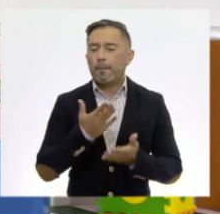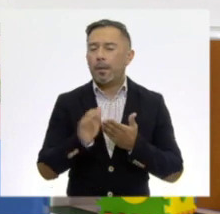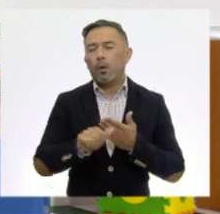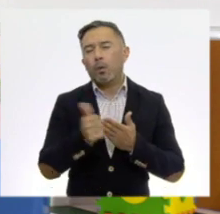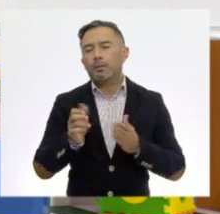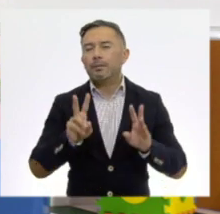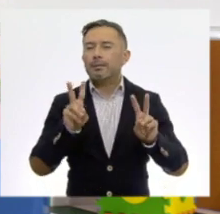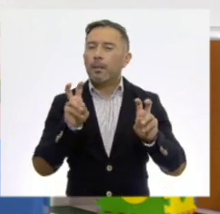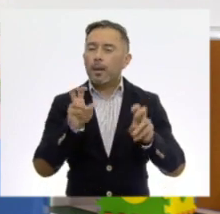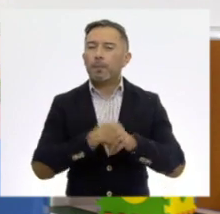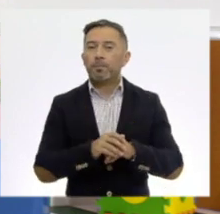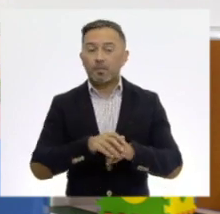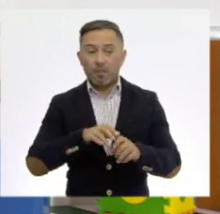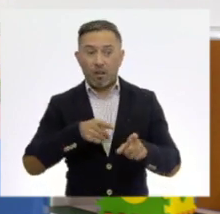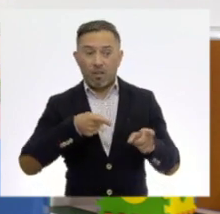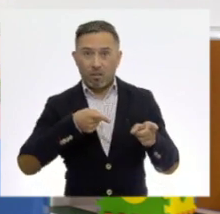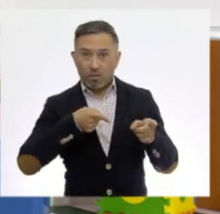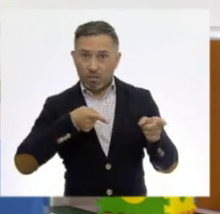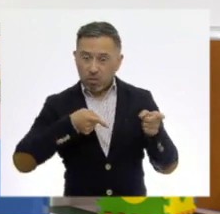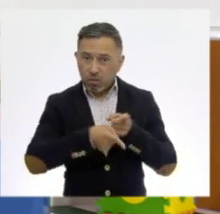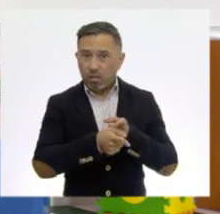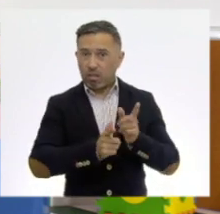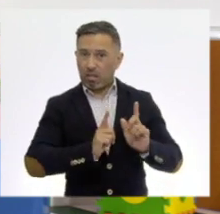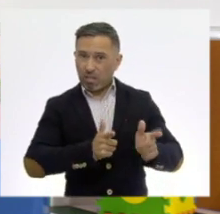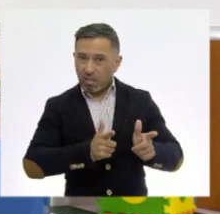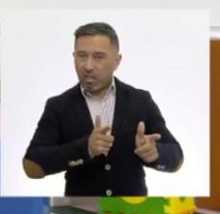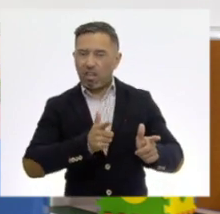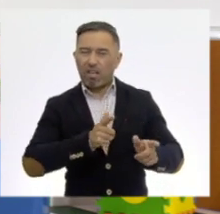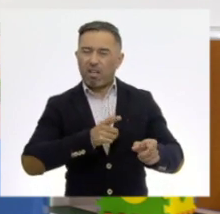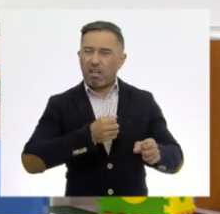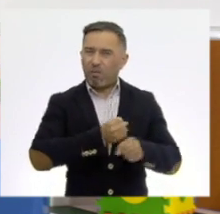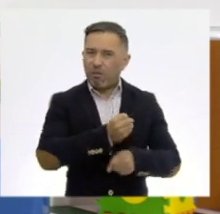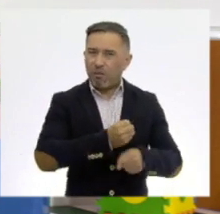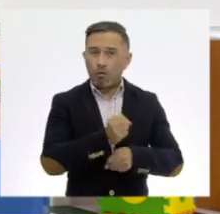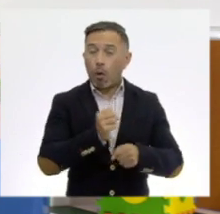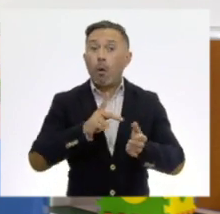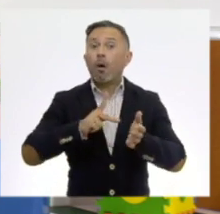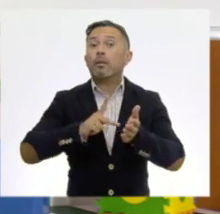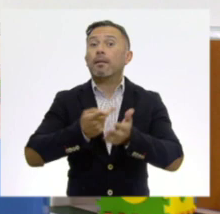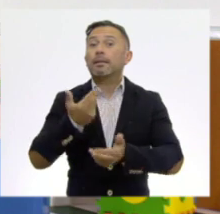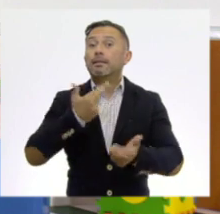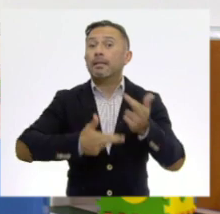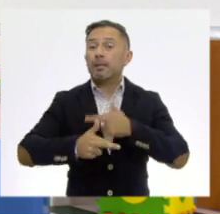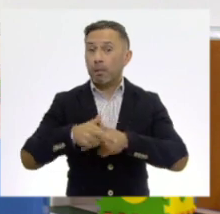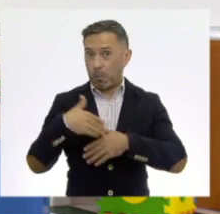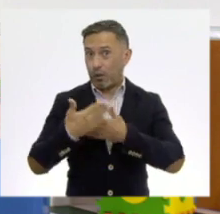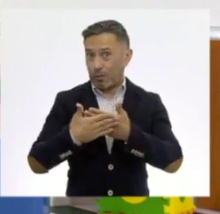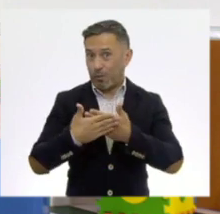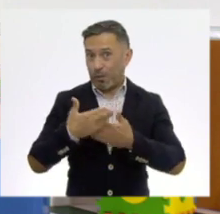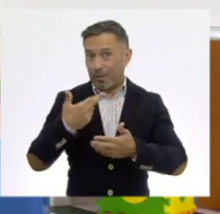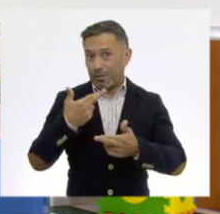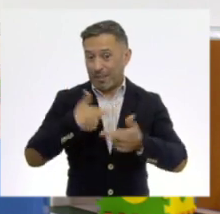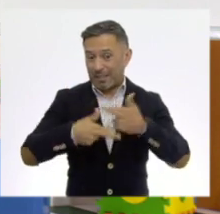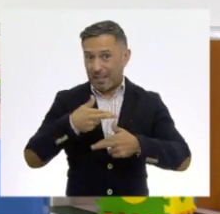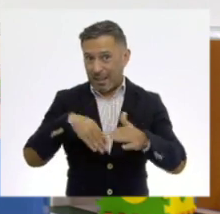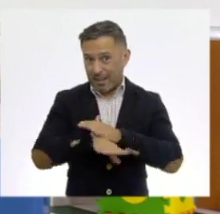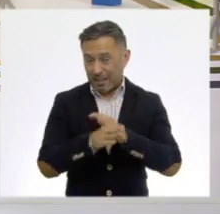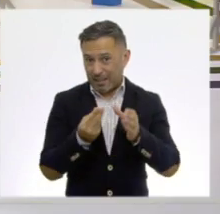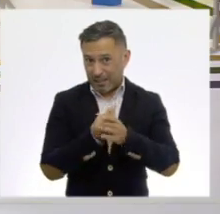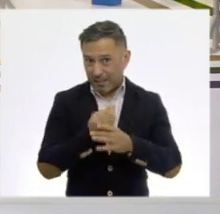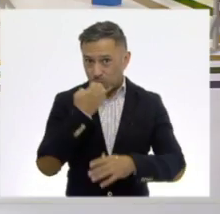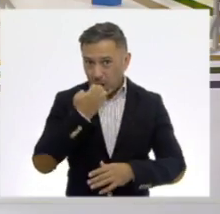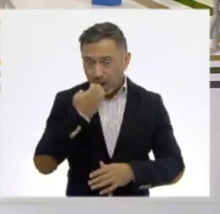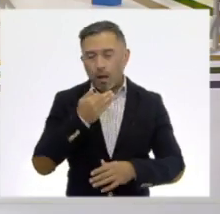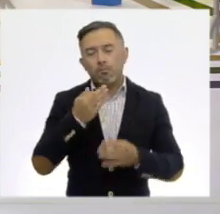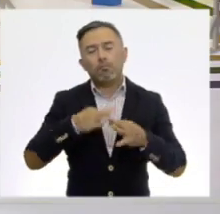que cuando regresemos evitemos ser parte de este problema y disfrutemos tanto regresar a la escuela como celebrar con todos